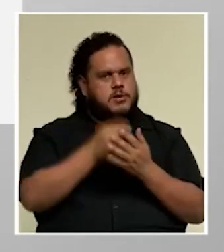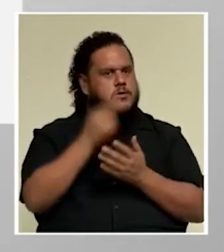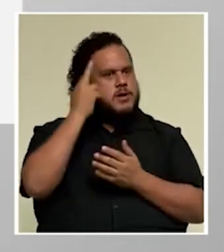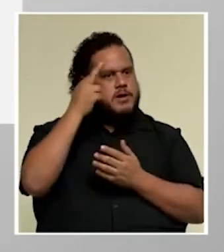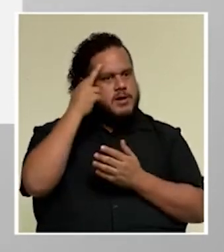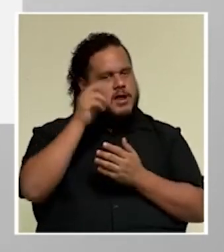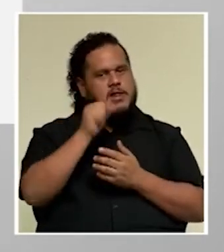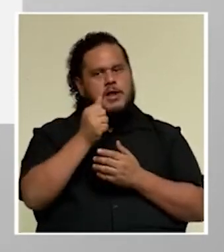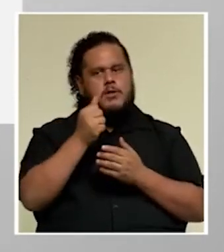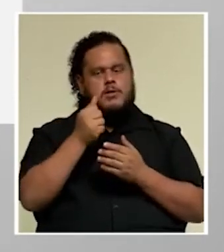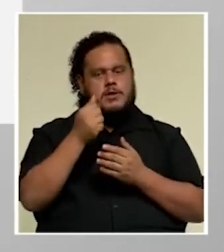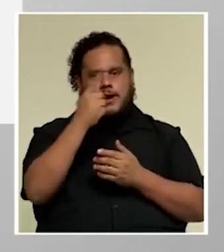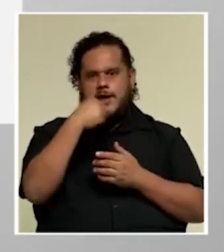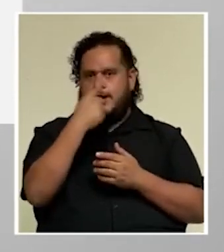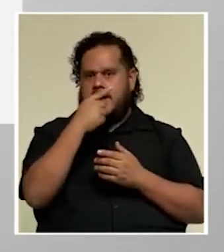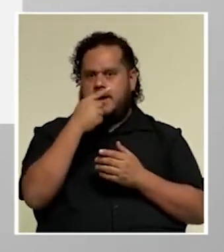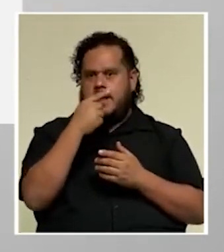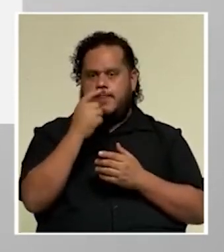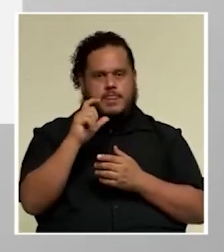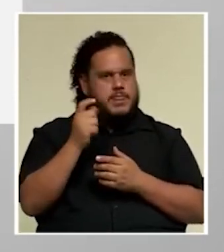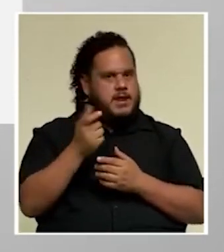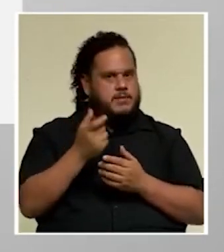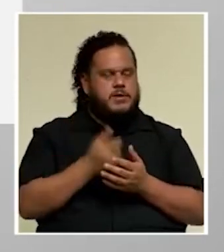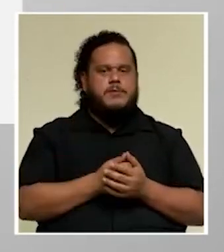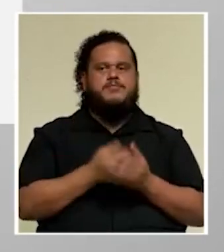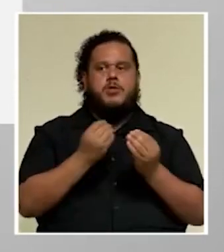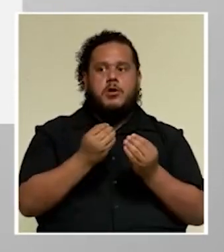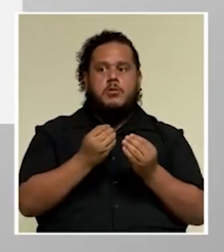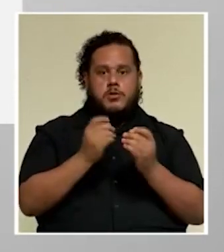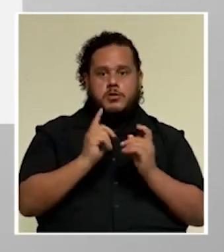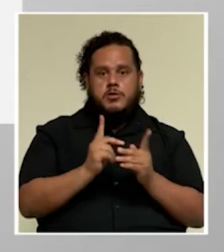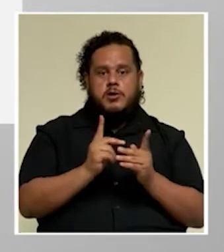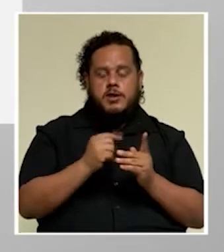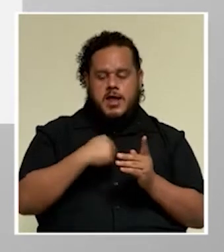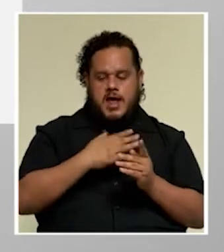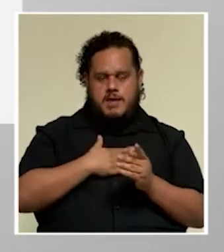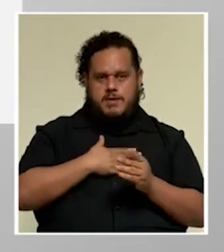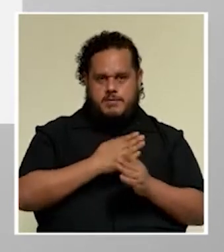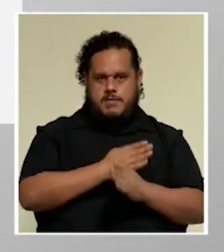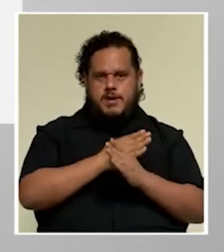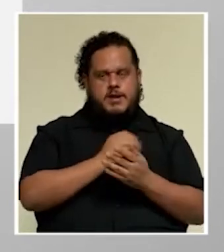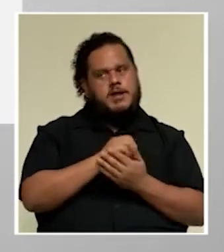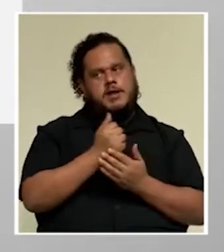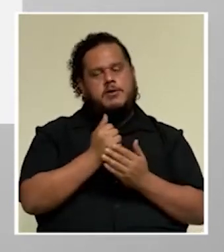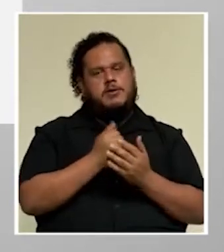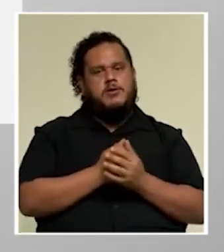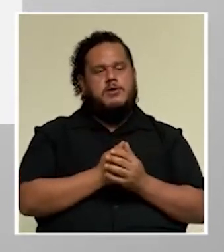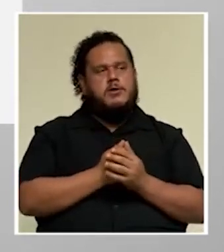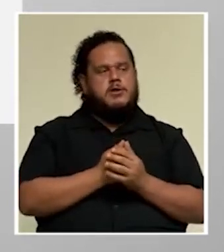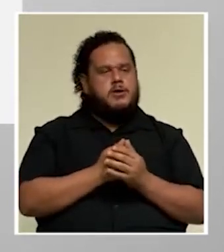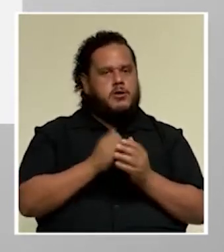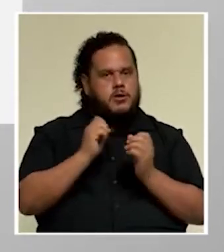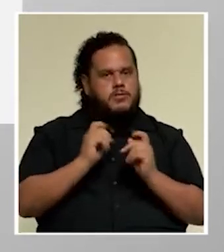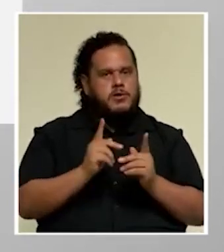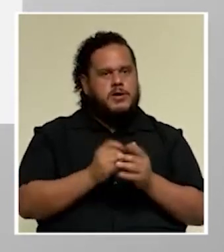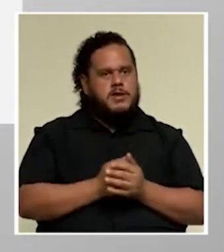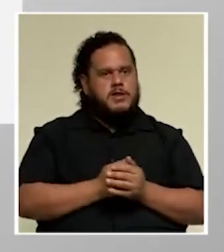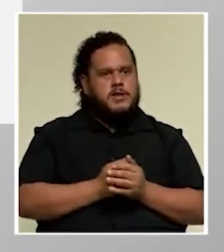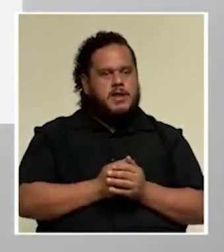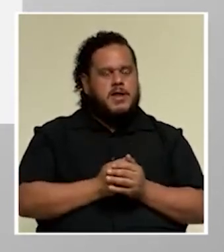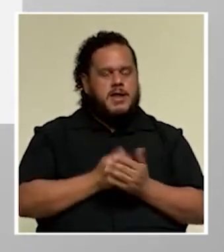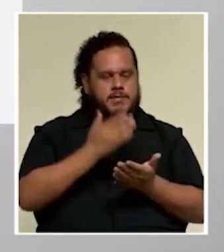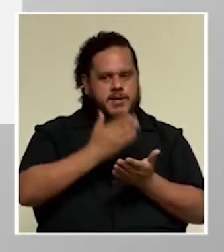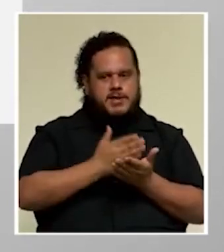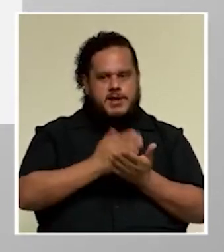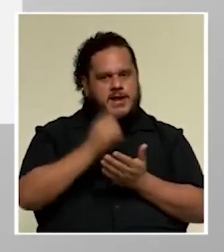como la otra cara de la moneda. En un lado, muchas opciones me paralizan. En el otro lado, muchas opciones me detienen a pensar